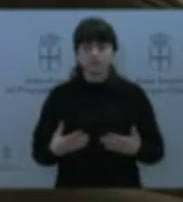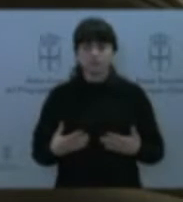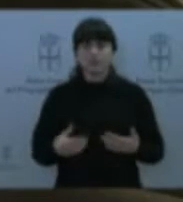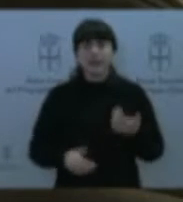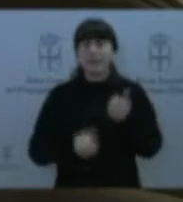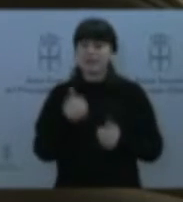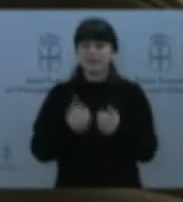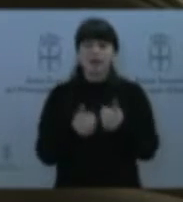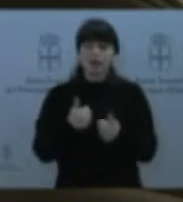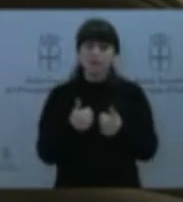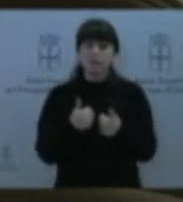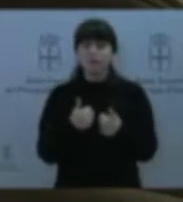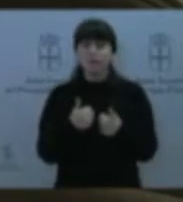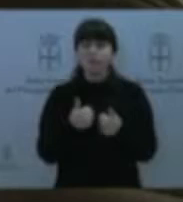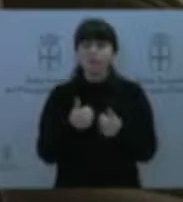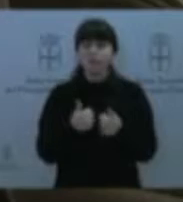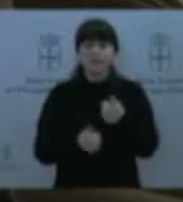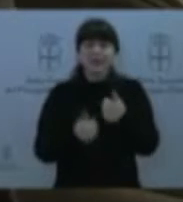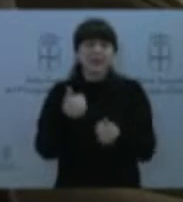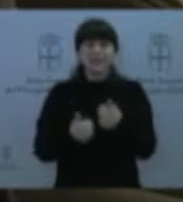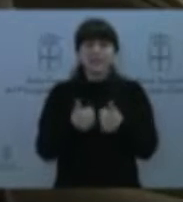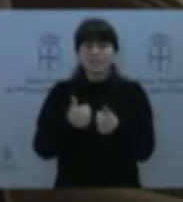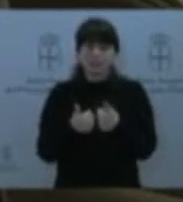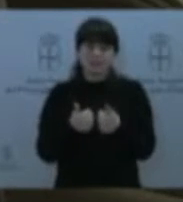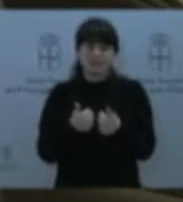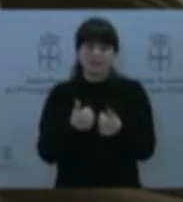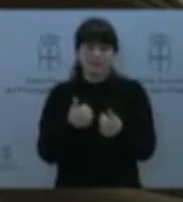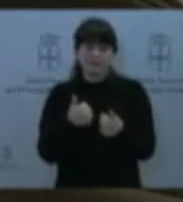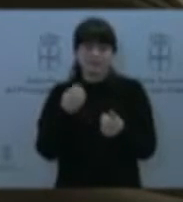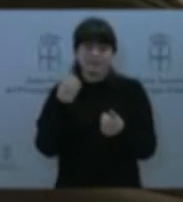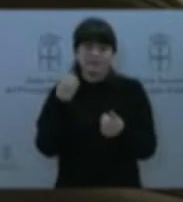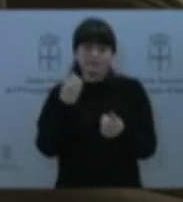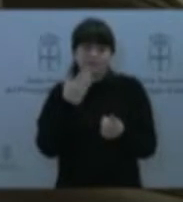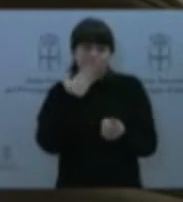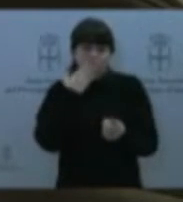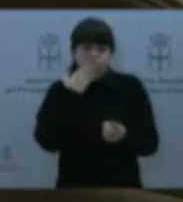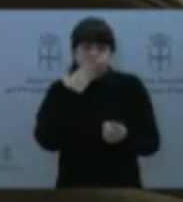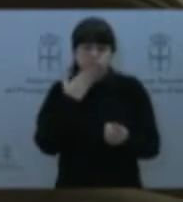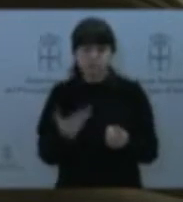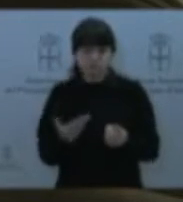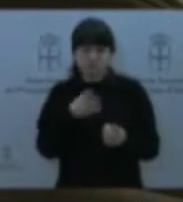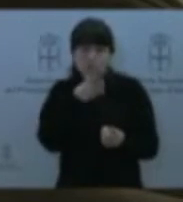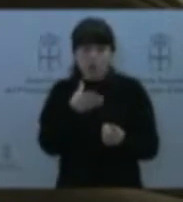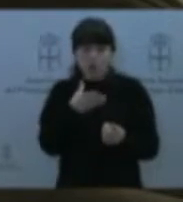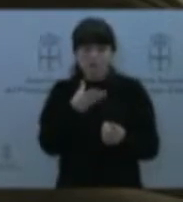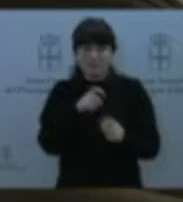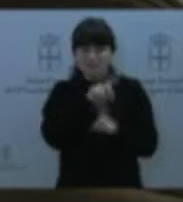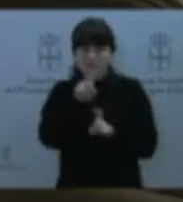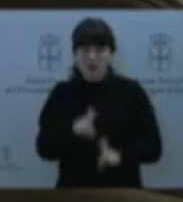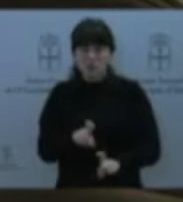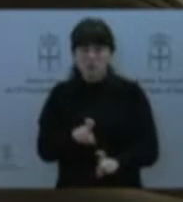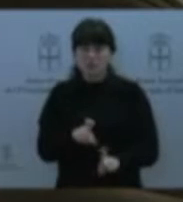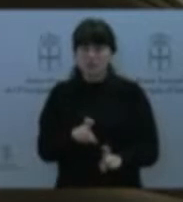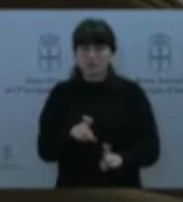en alguna manera ridículo. Un examen donde se hicieron unas preguntas que no tienen para nada ninguna relación con las funciones que luego